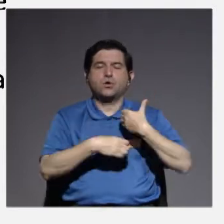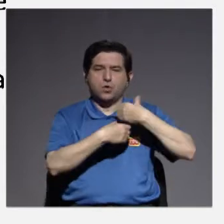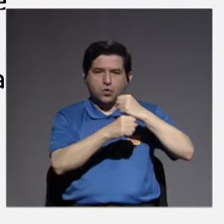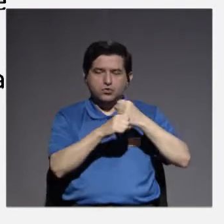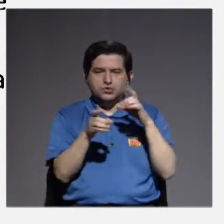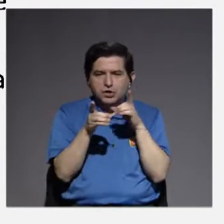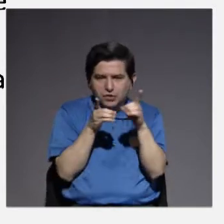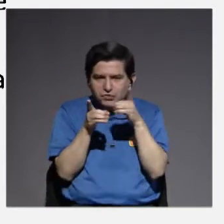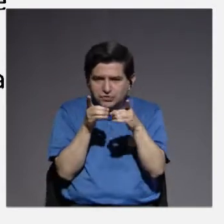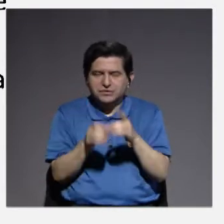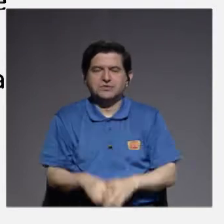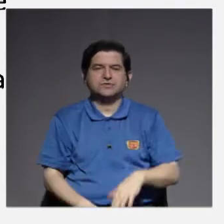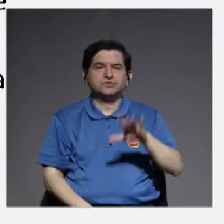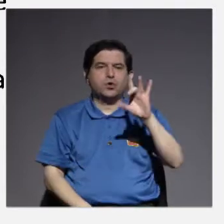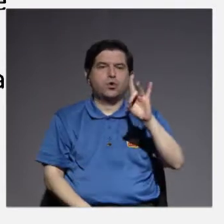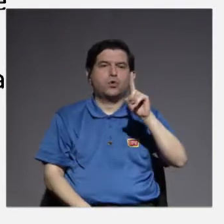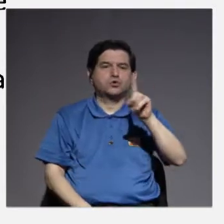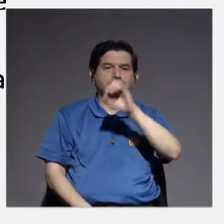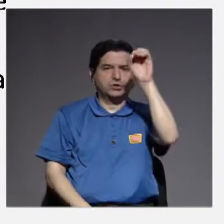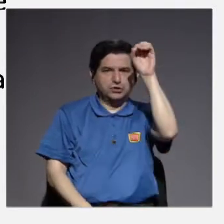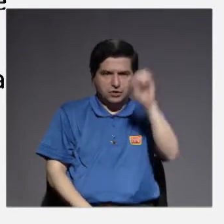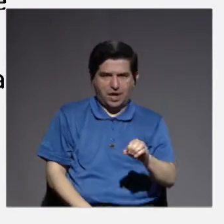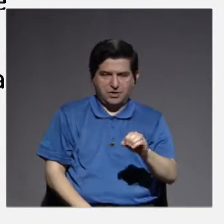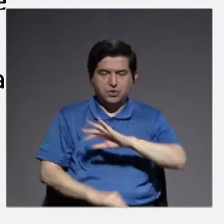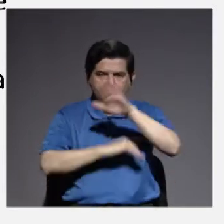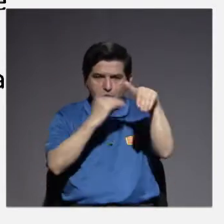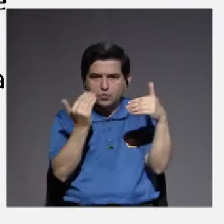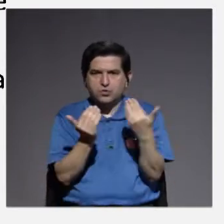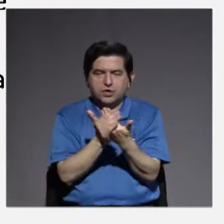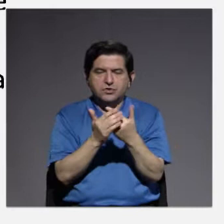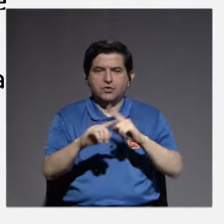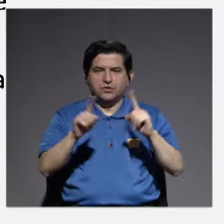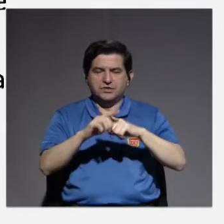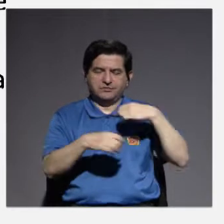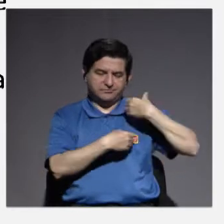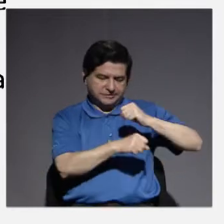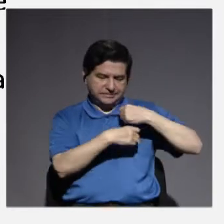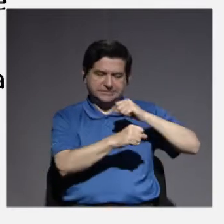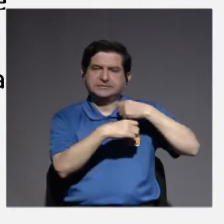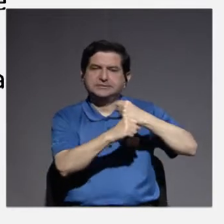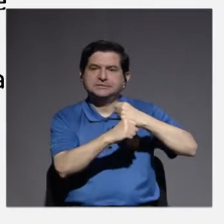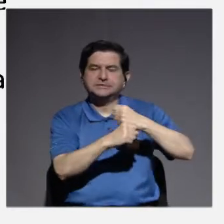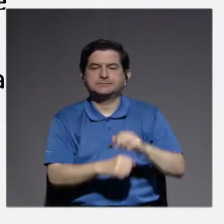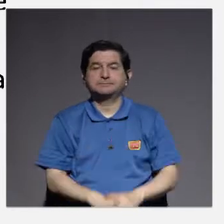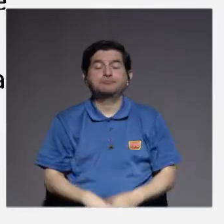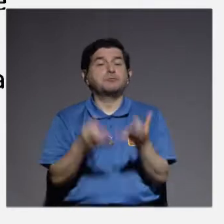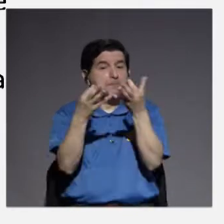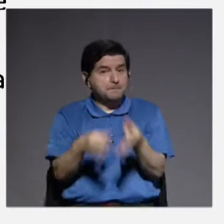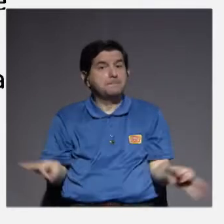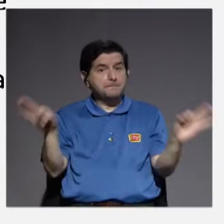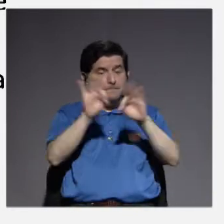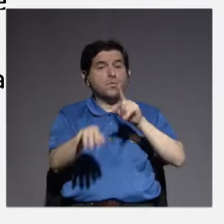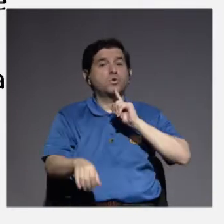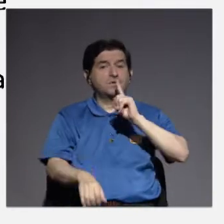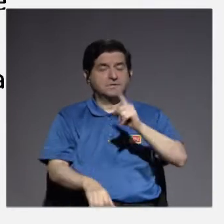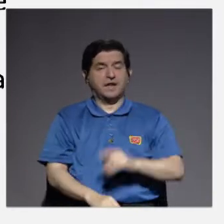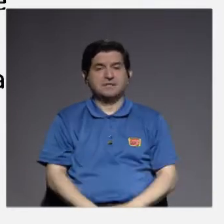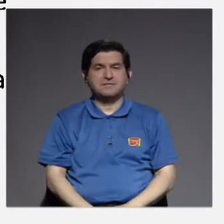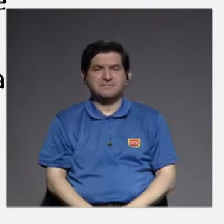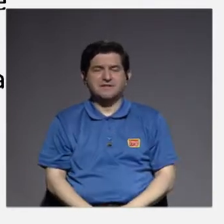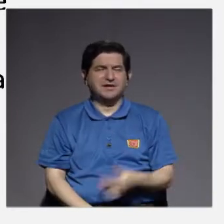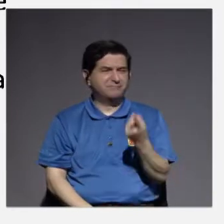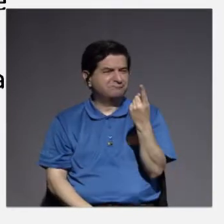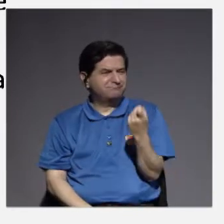distrito, que suman un 81% del total de gobiernos locales. Sí es importante señalar que hubo una